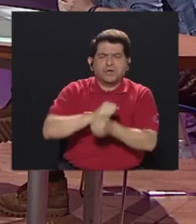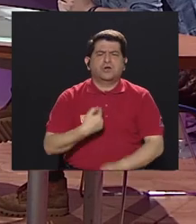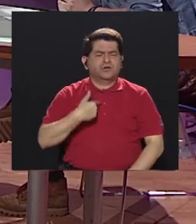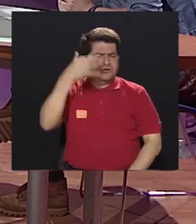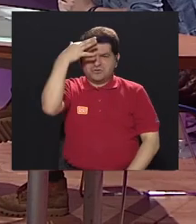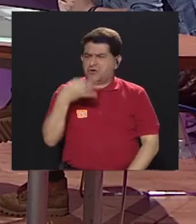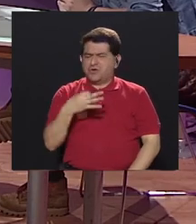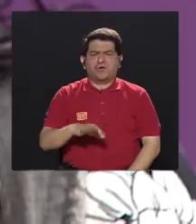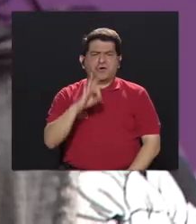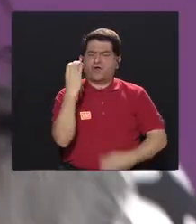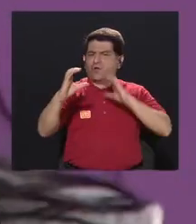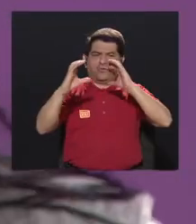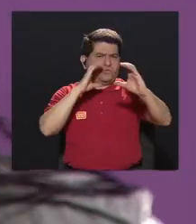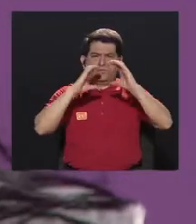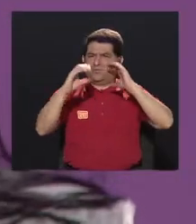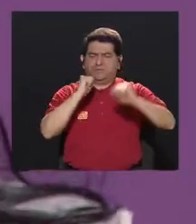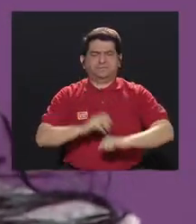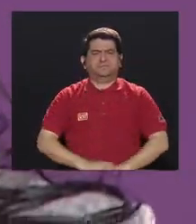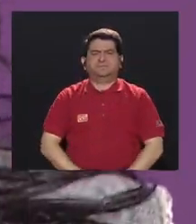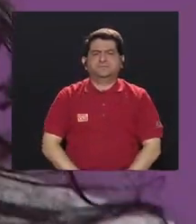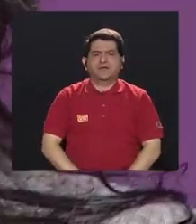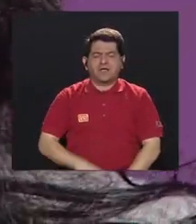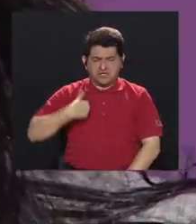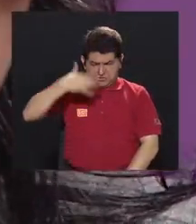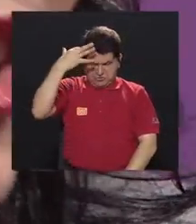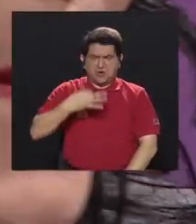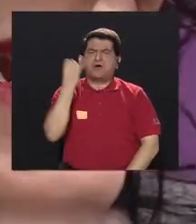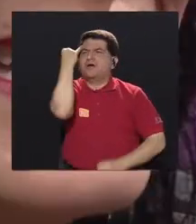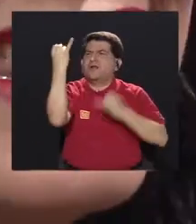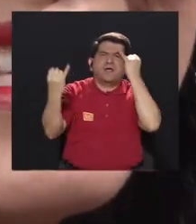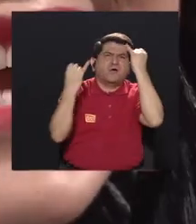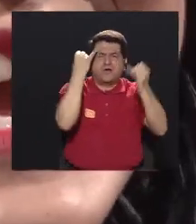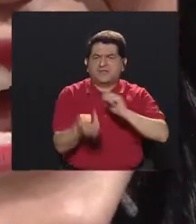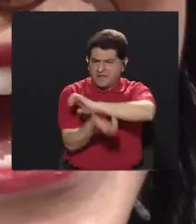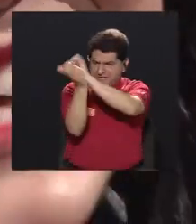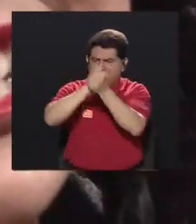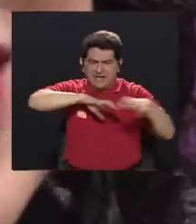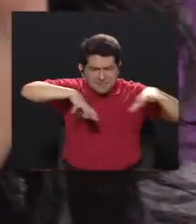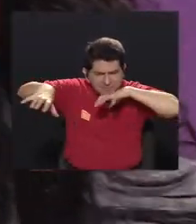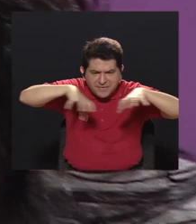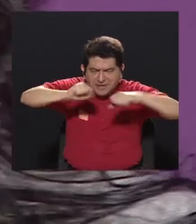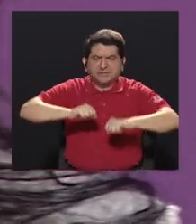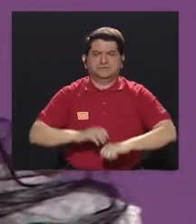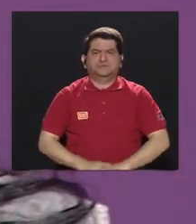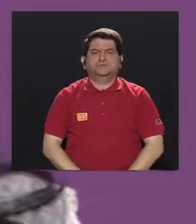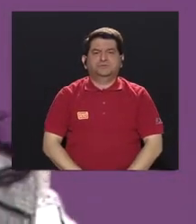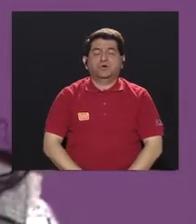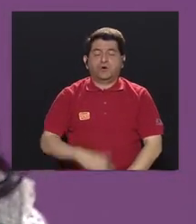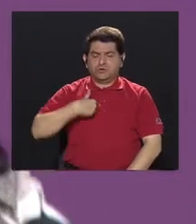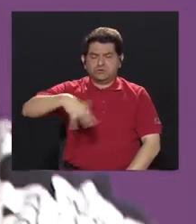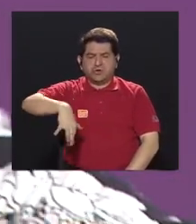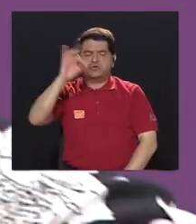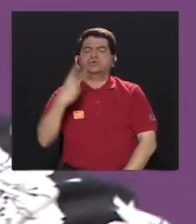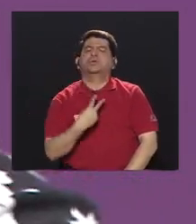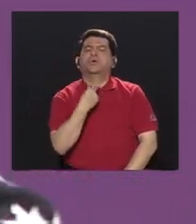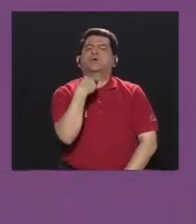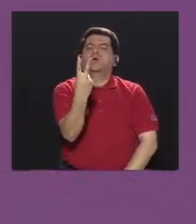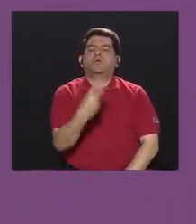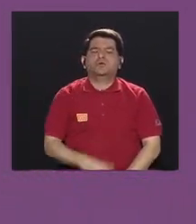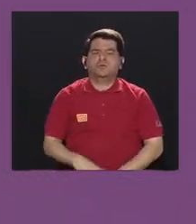en los medios de comunicación, creo en las ideas convertidas en acción. Elijo la voz de